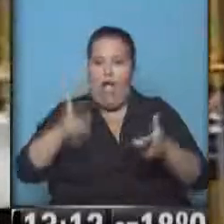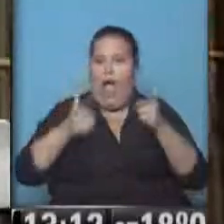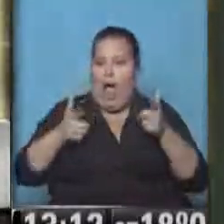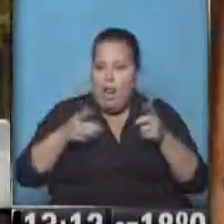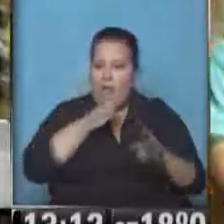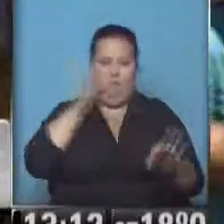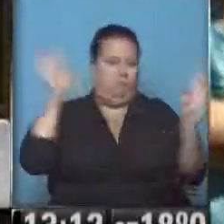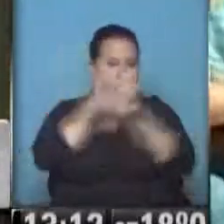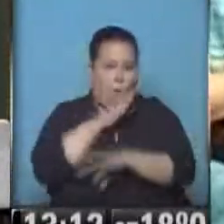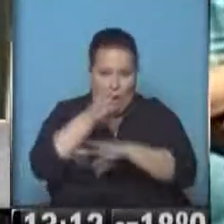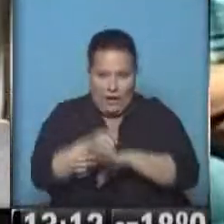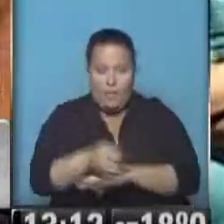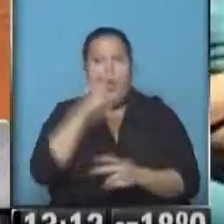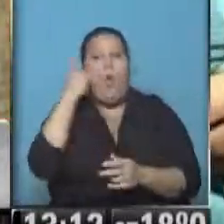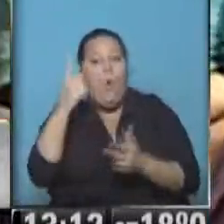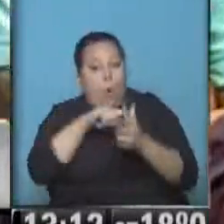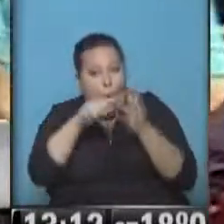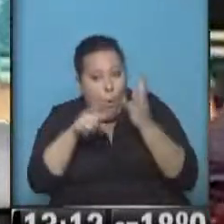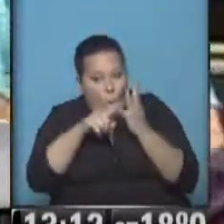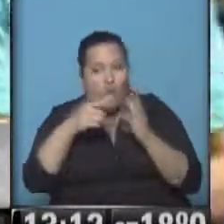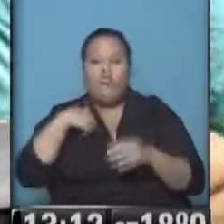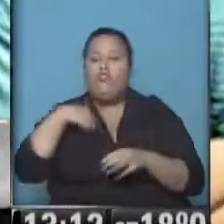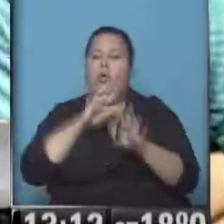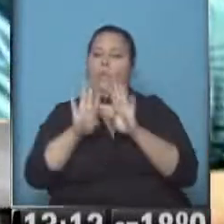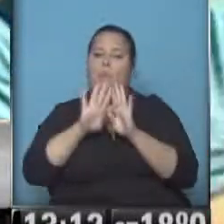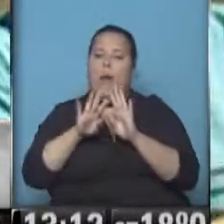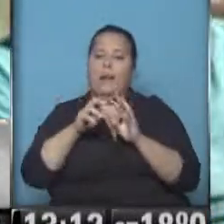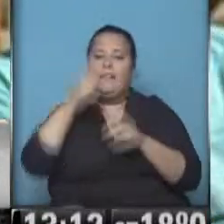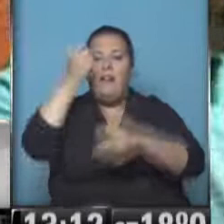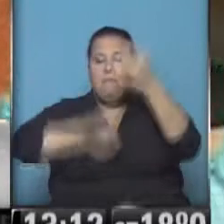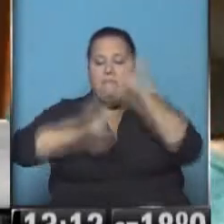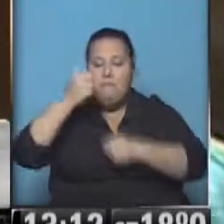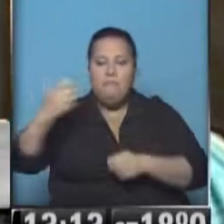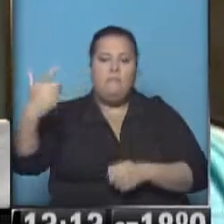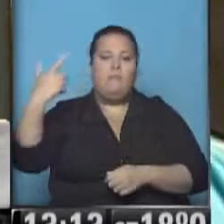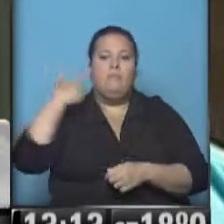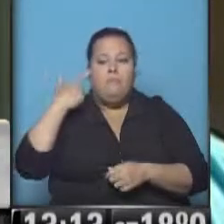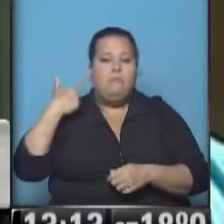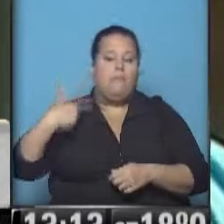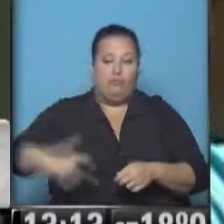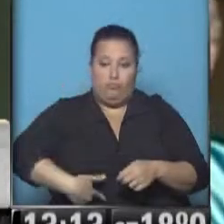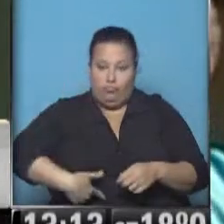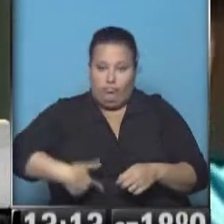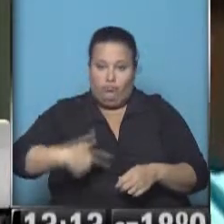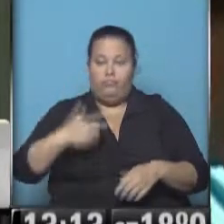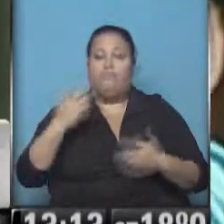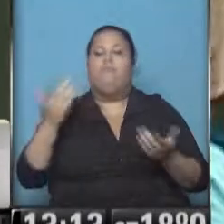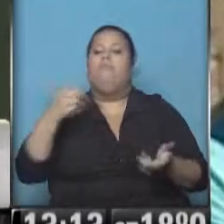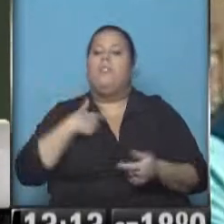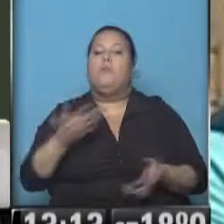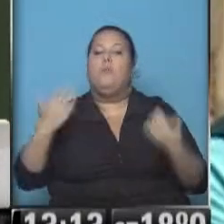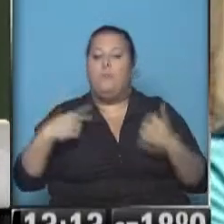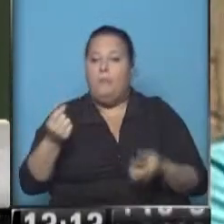armados. Uno de ellos, cuando yo estoy acá en la puerta bajando la cortina, me pone una Glock en el estómago y me dice,